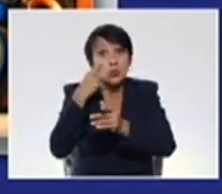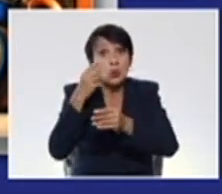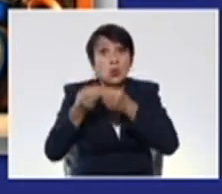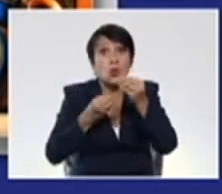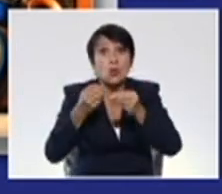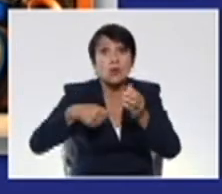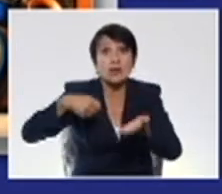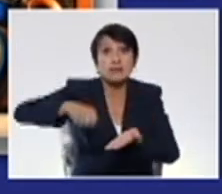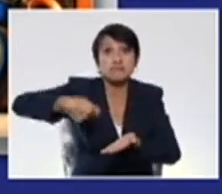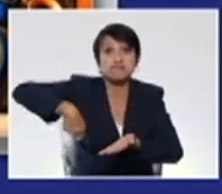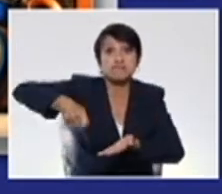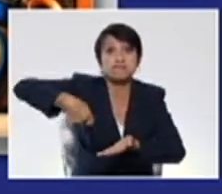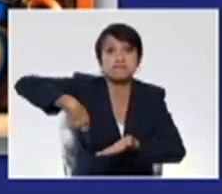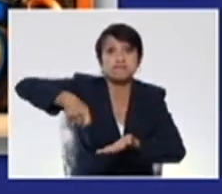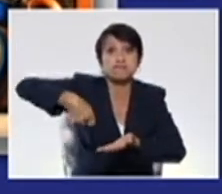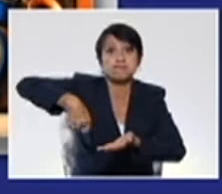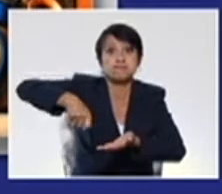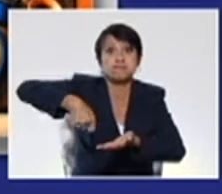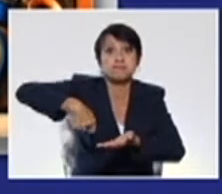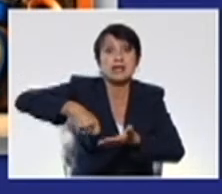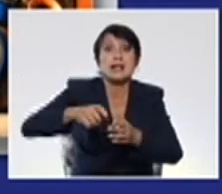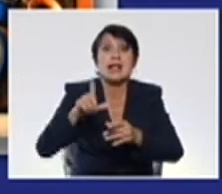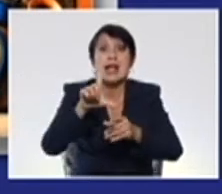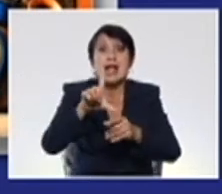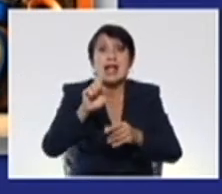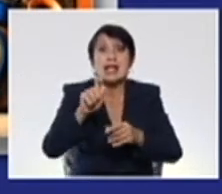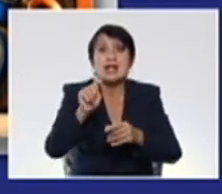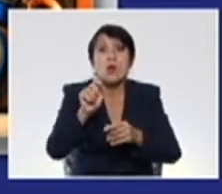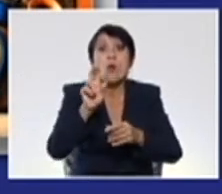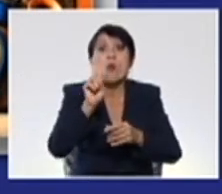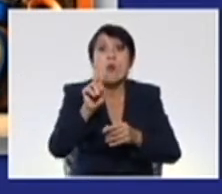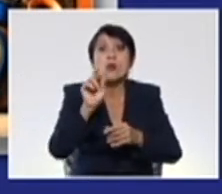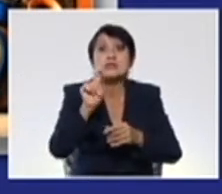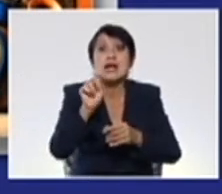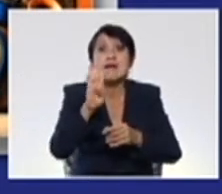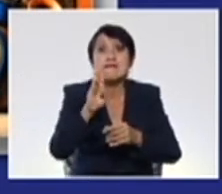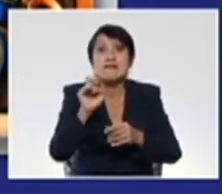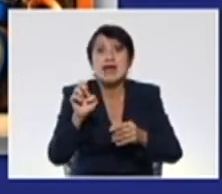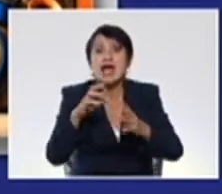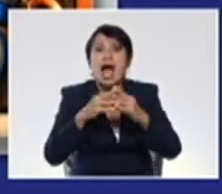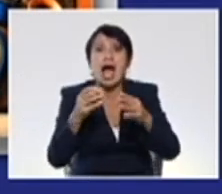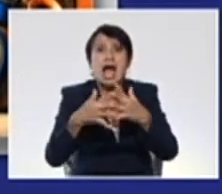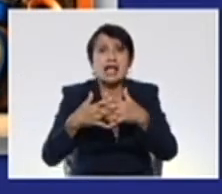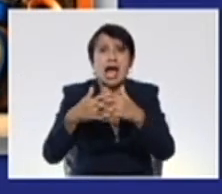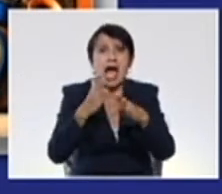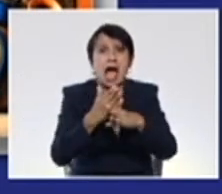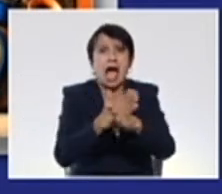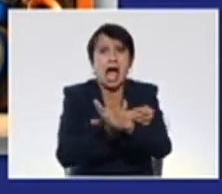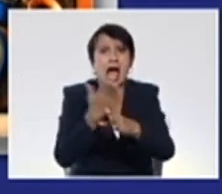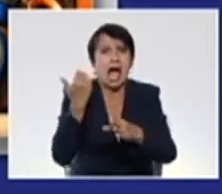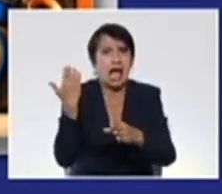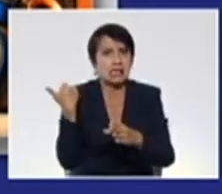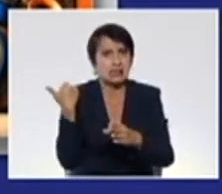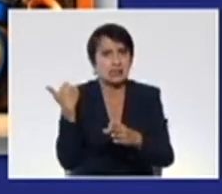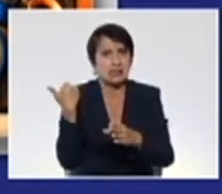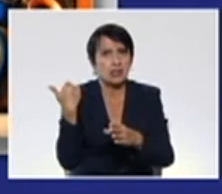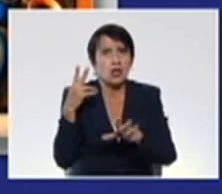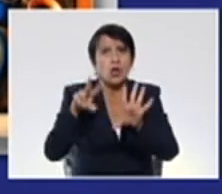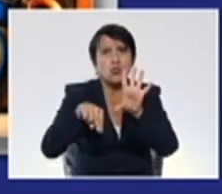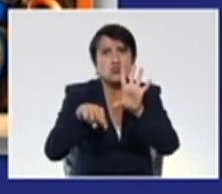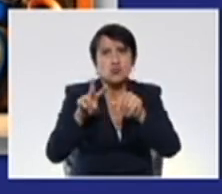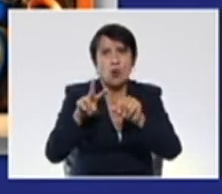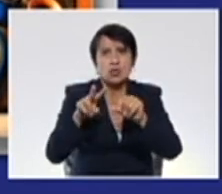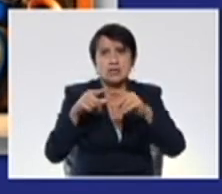de batidor que trabaja y lo coloqué ahí en letras, dice USB, que imagínense, utilizar una licuadora con menos de 12